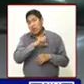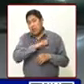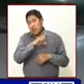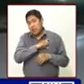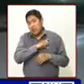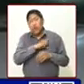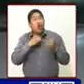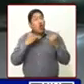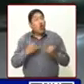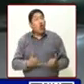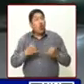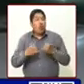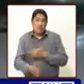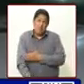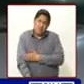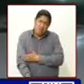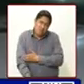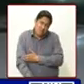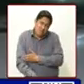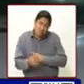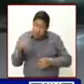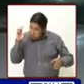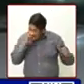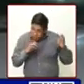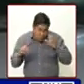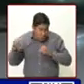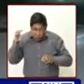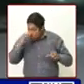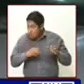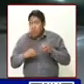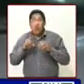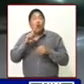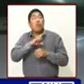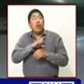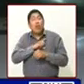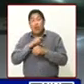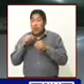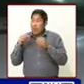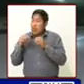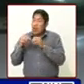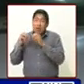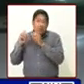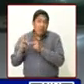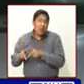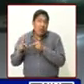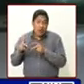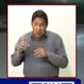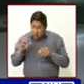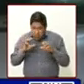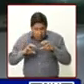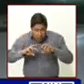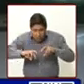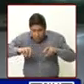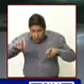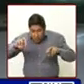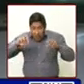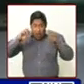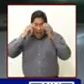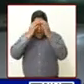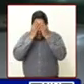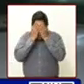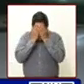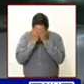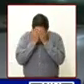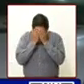Y esta mañana, como tanto han buscado juntamente con la policía y todo, entonces encontraron el cadáver en